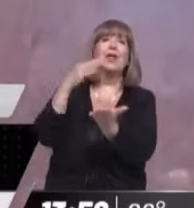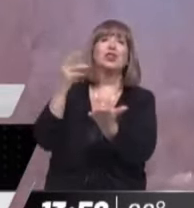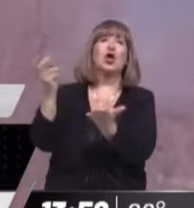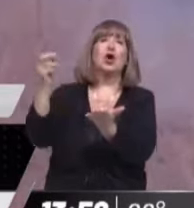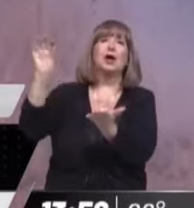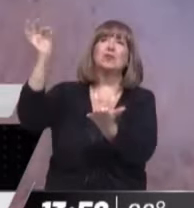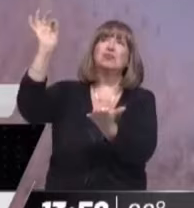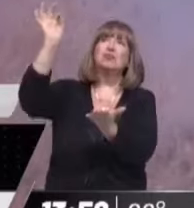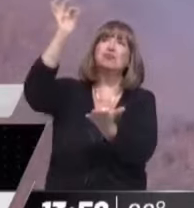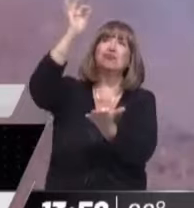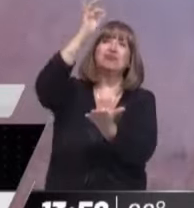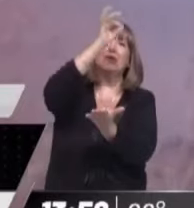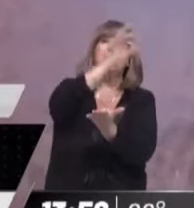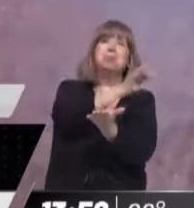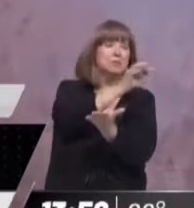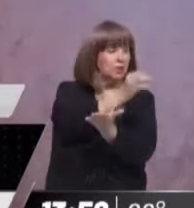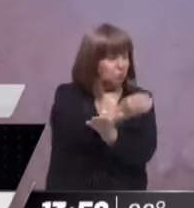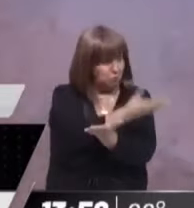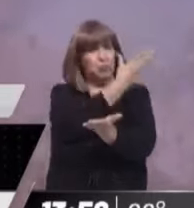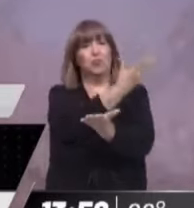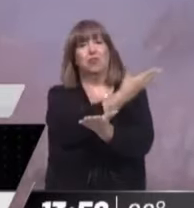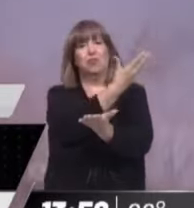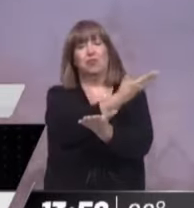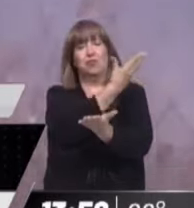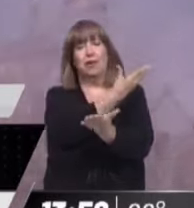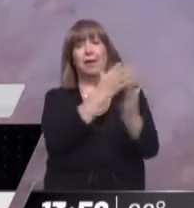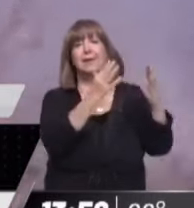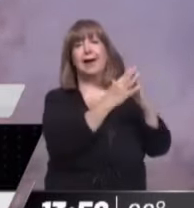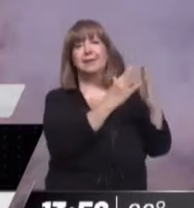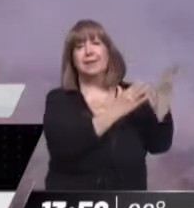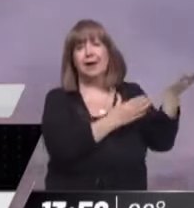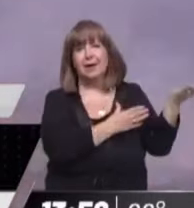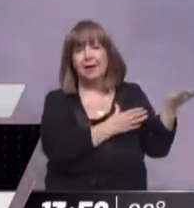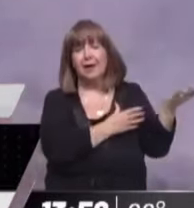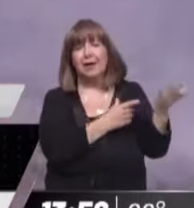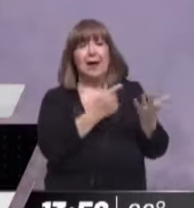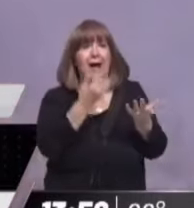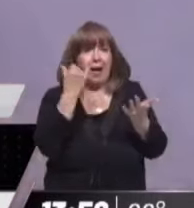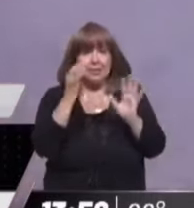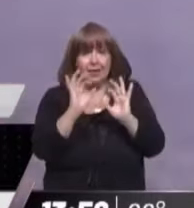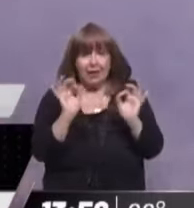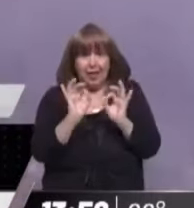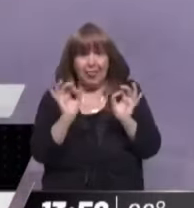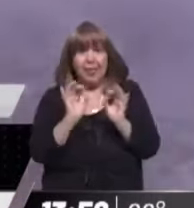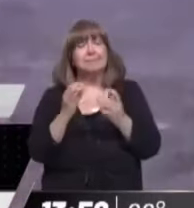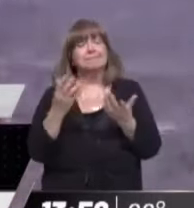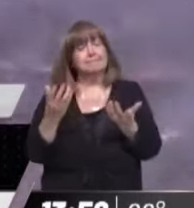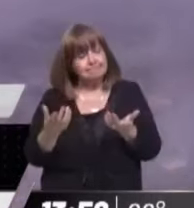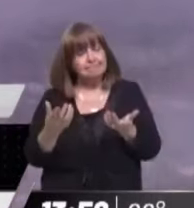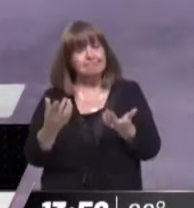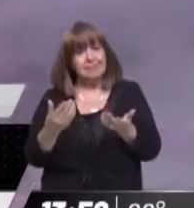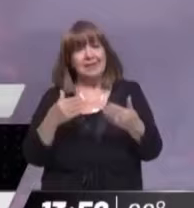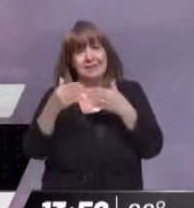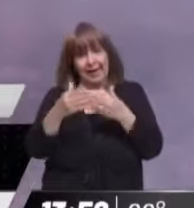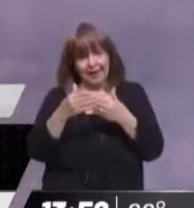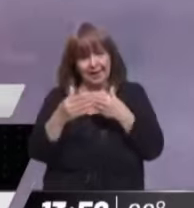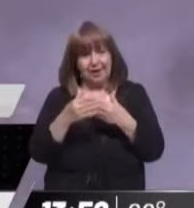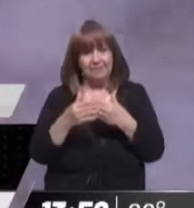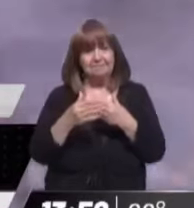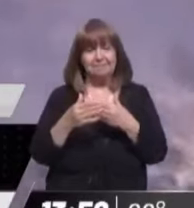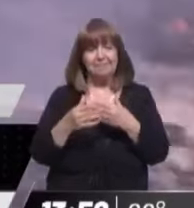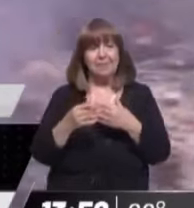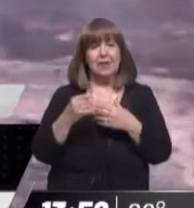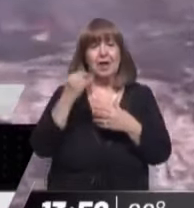la zona que sirve como combustible perfecto para que justamente los focos se sigan encendiendo. Miren